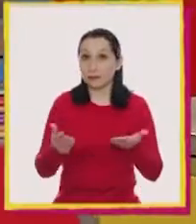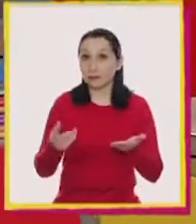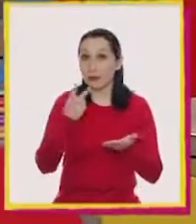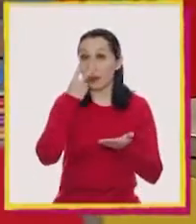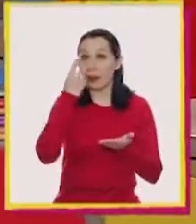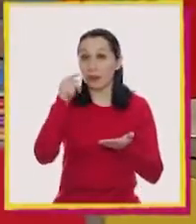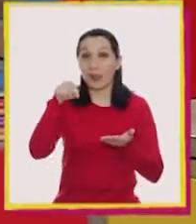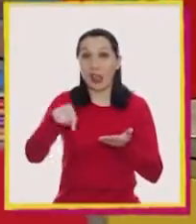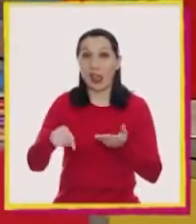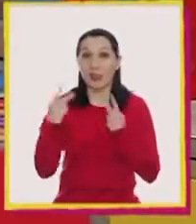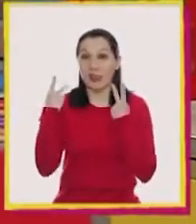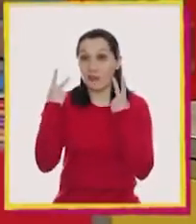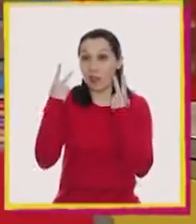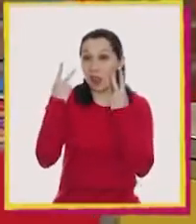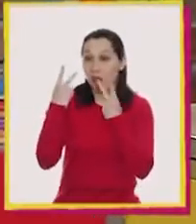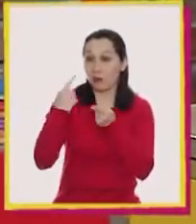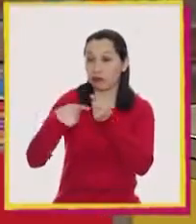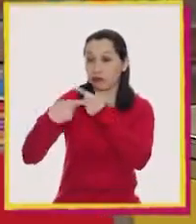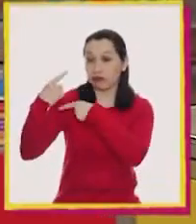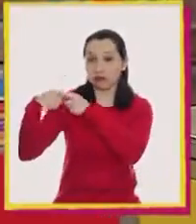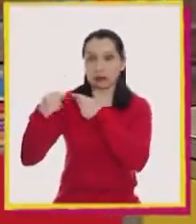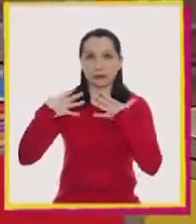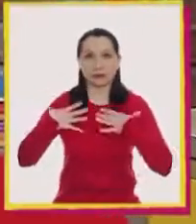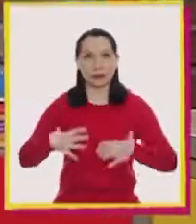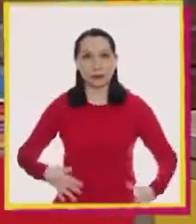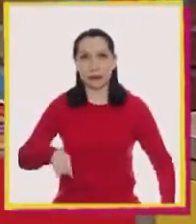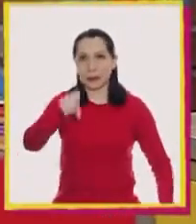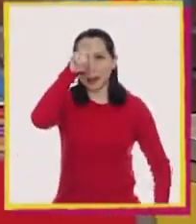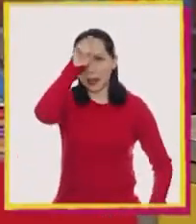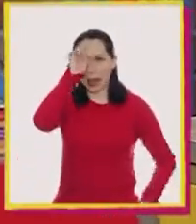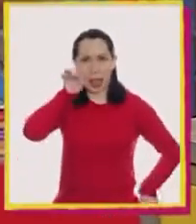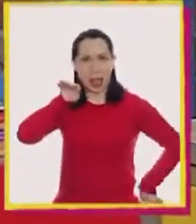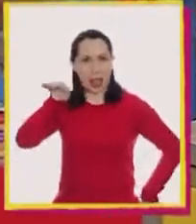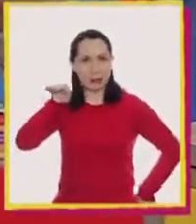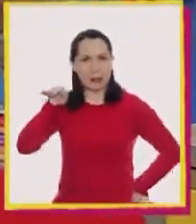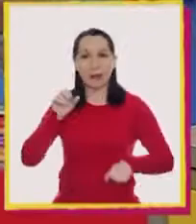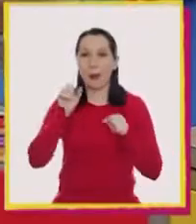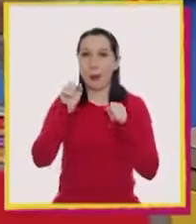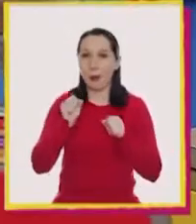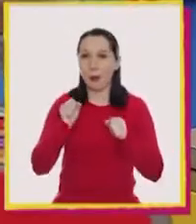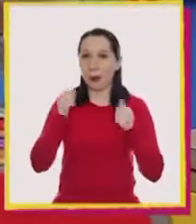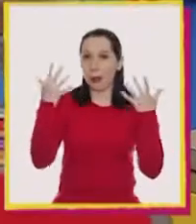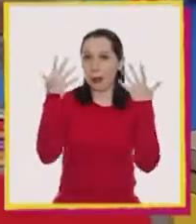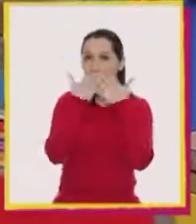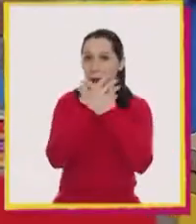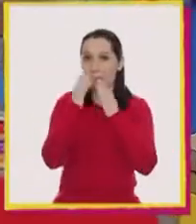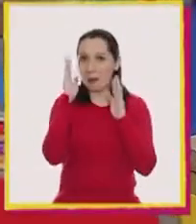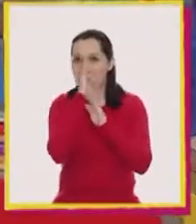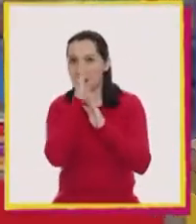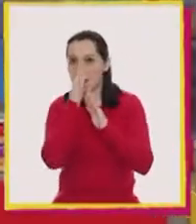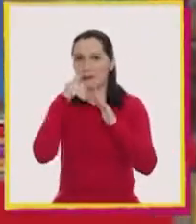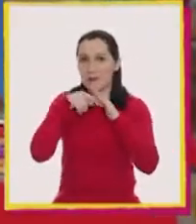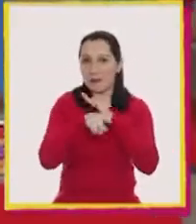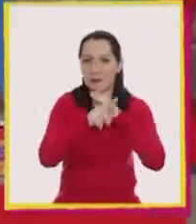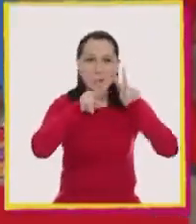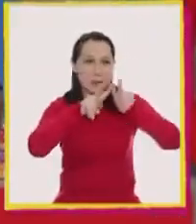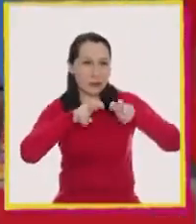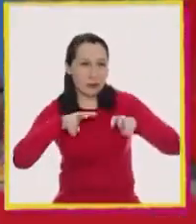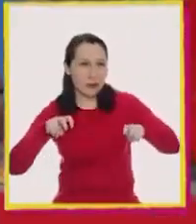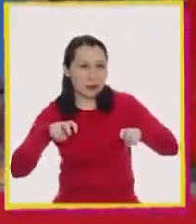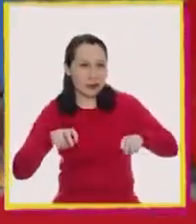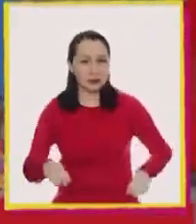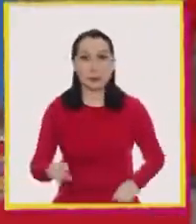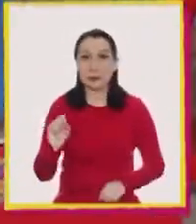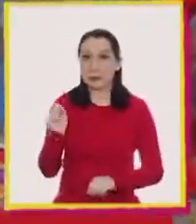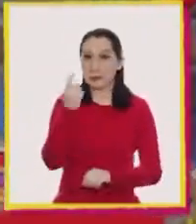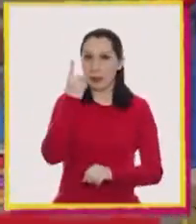Como ven, para este viaje en el tiempo me vestí de egipcia para poder pasar desapercibida en nuestra